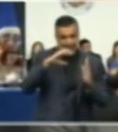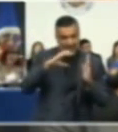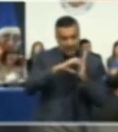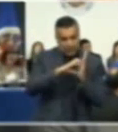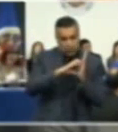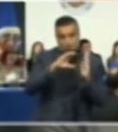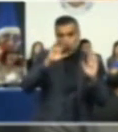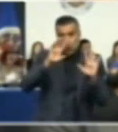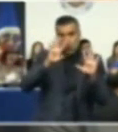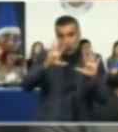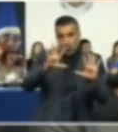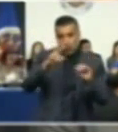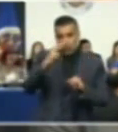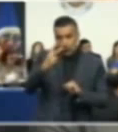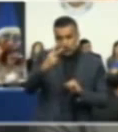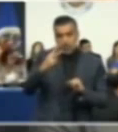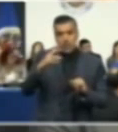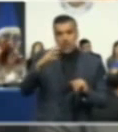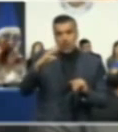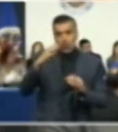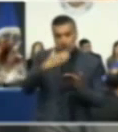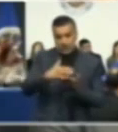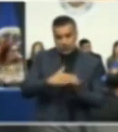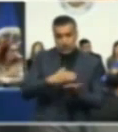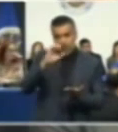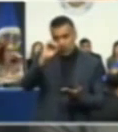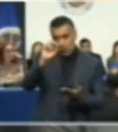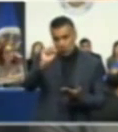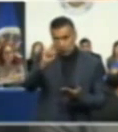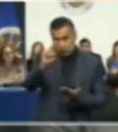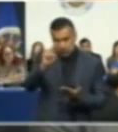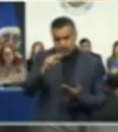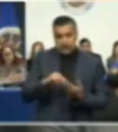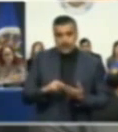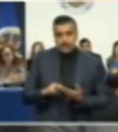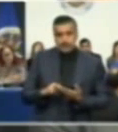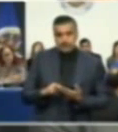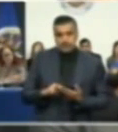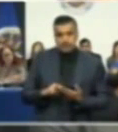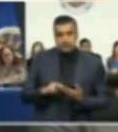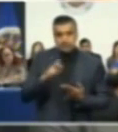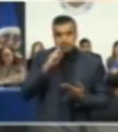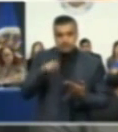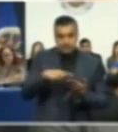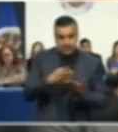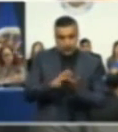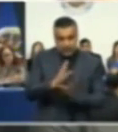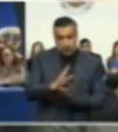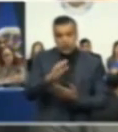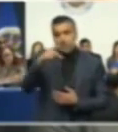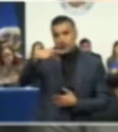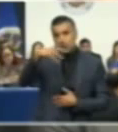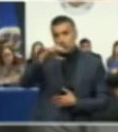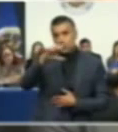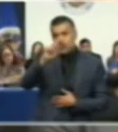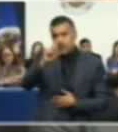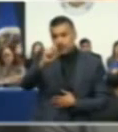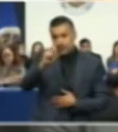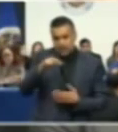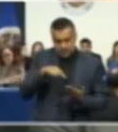artículo 12 de la Convención de las Naciones Unidas sobre los Derechos de las Personas con